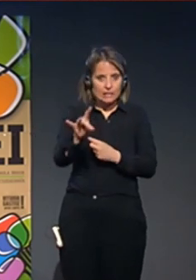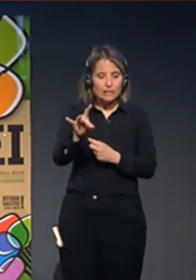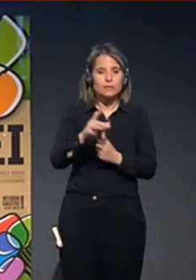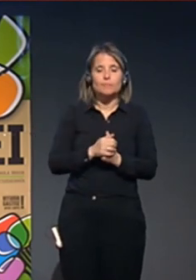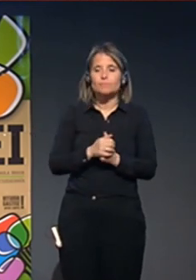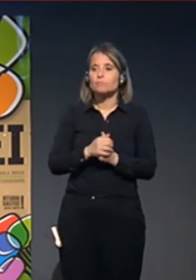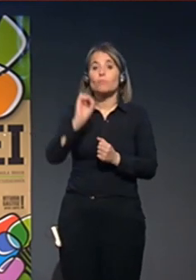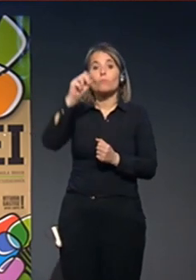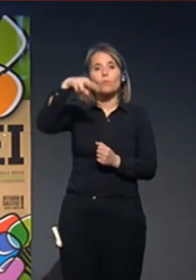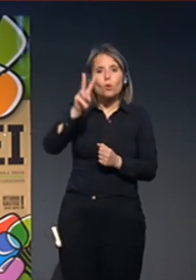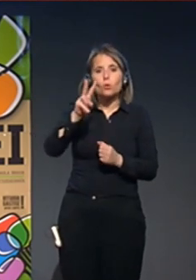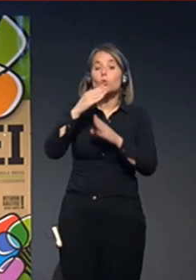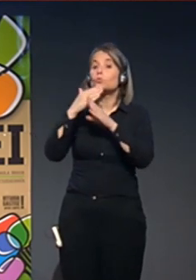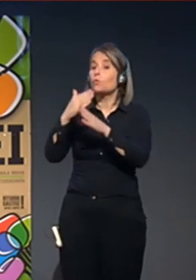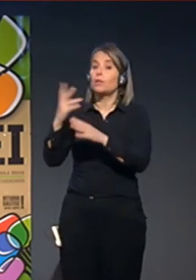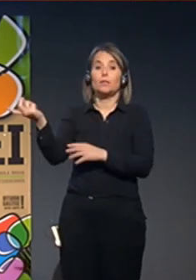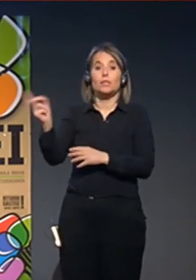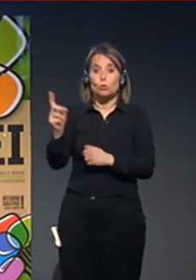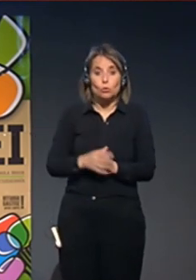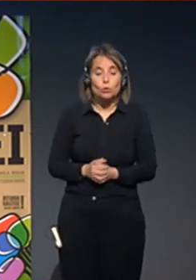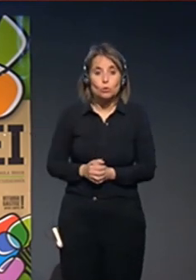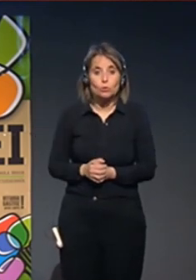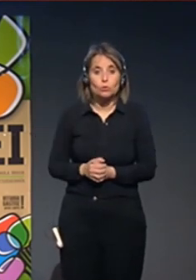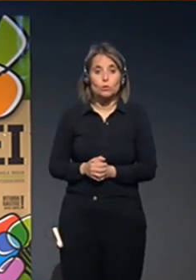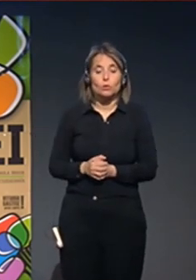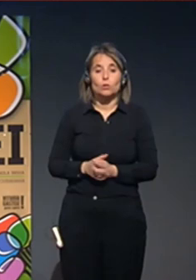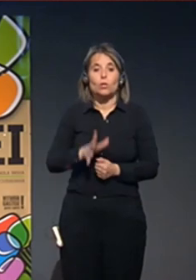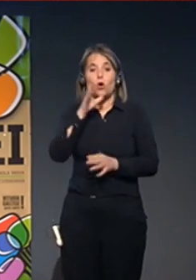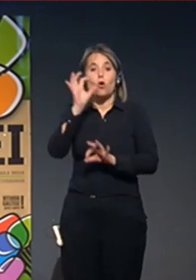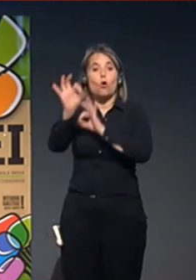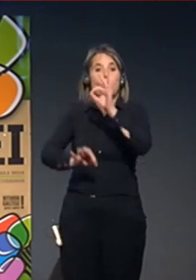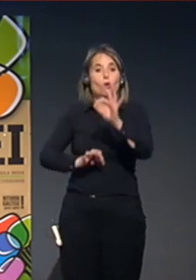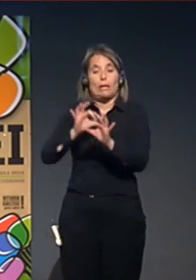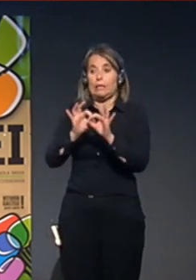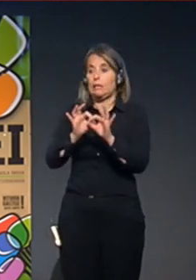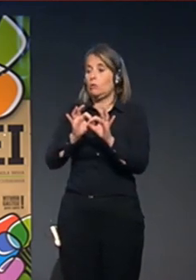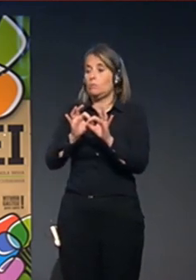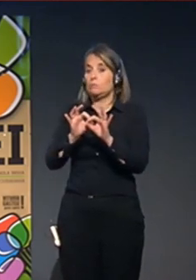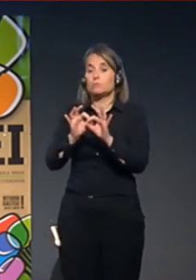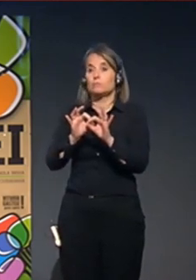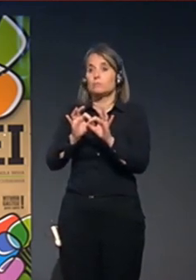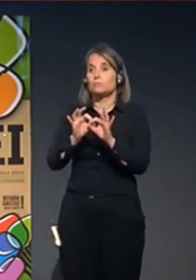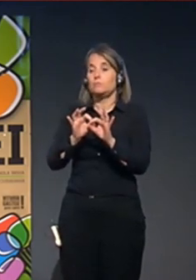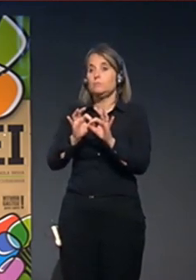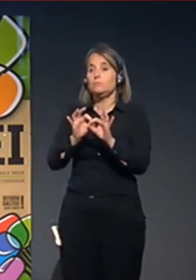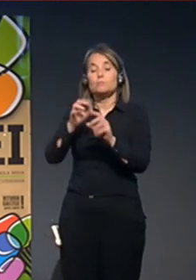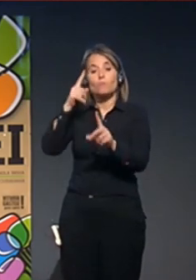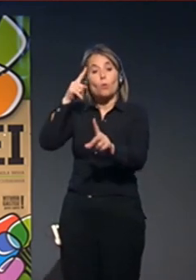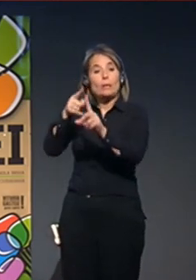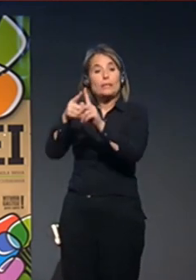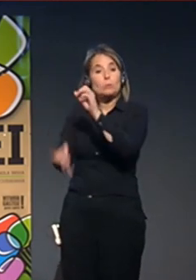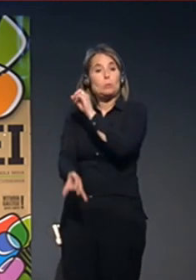pero Naciones Unidas suficiente no porque una organización que nace con obtivo